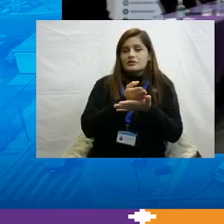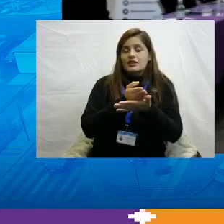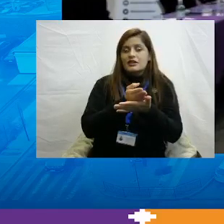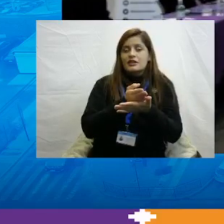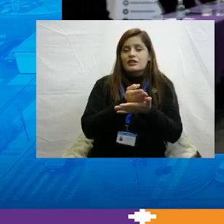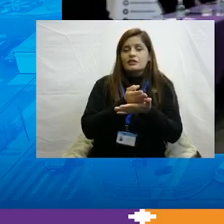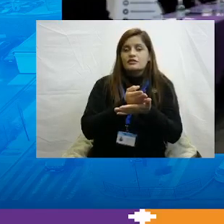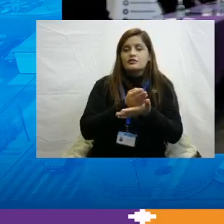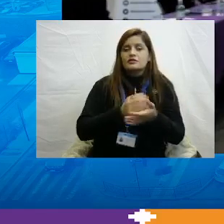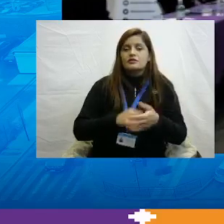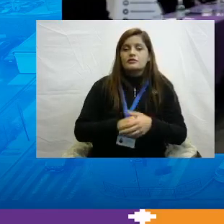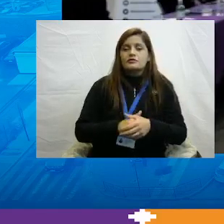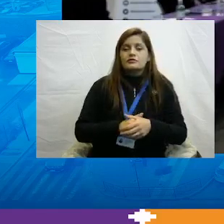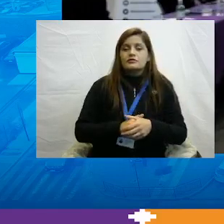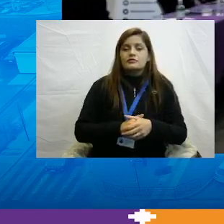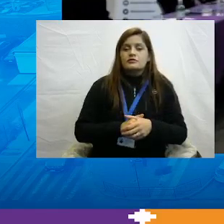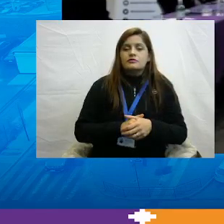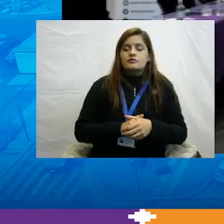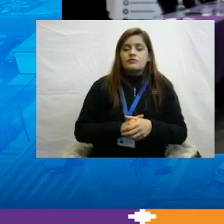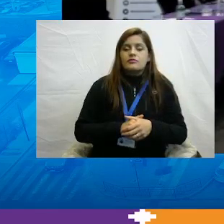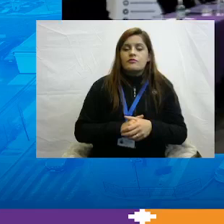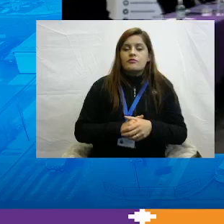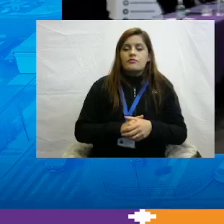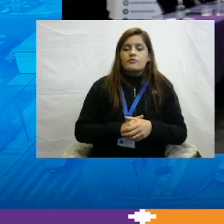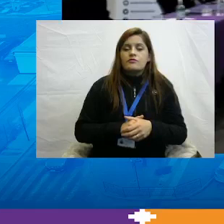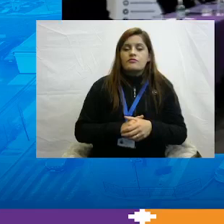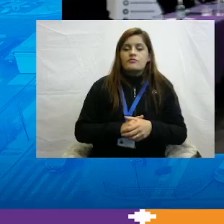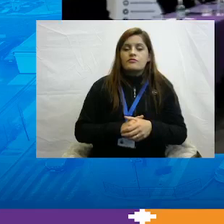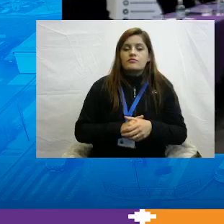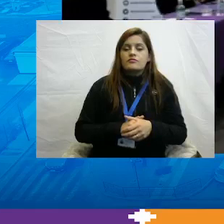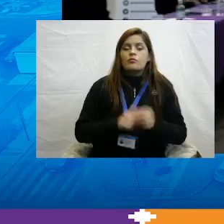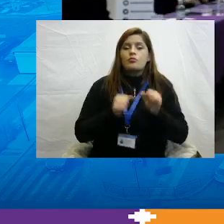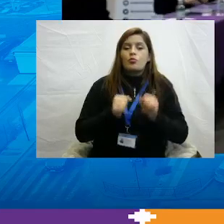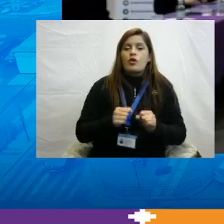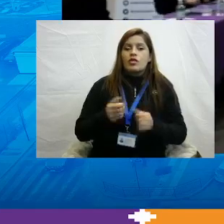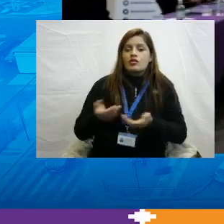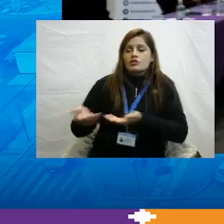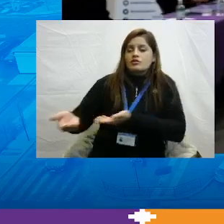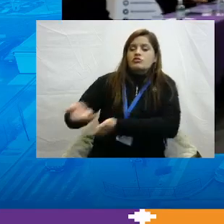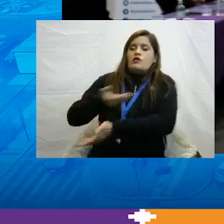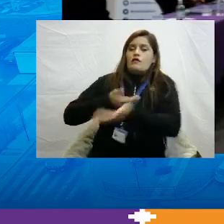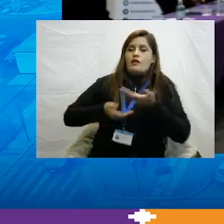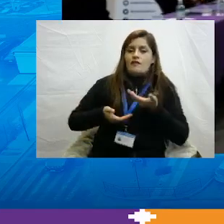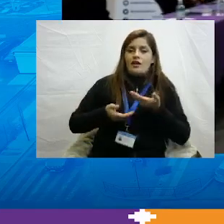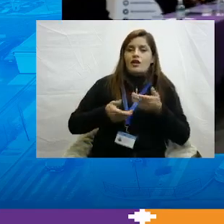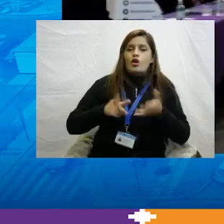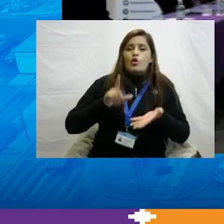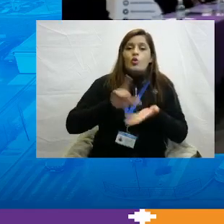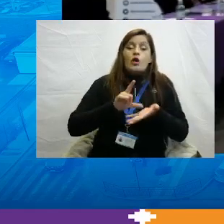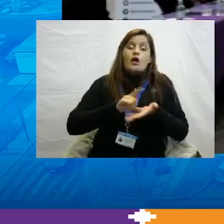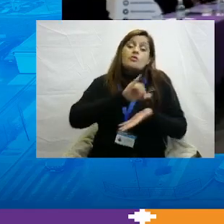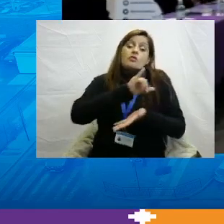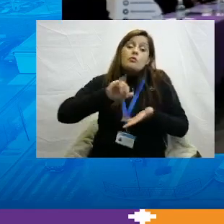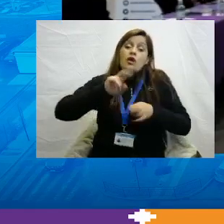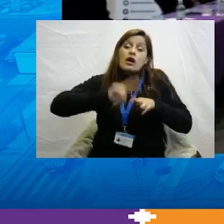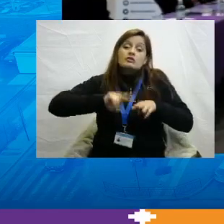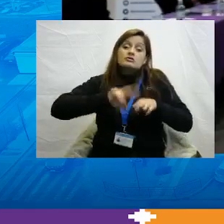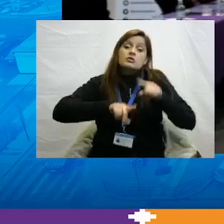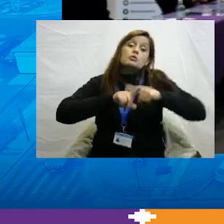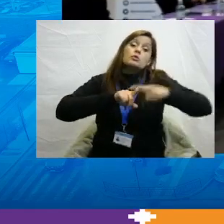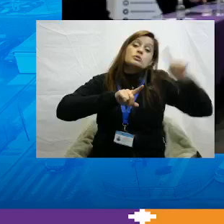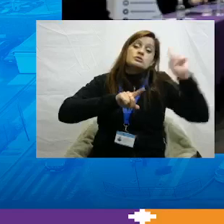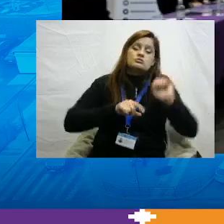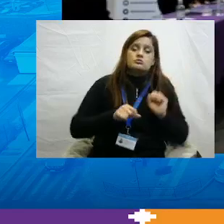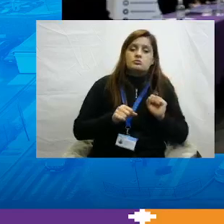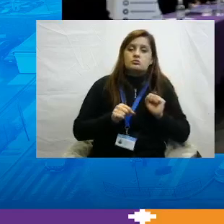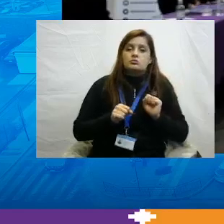a aquello a fin de poder restituir el comodato y poder destinarlo a los fines que son correspondientes, que en este